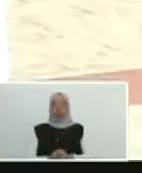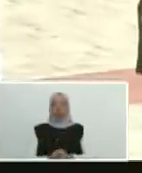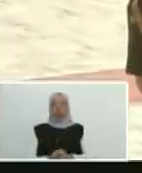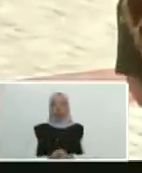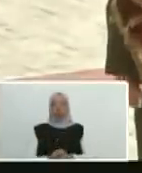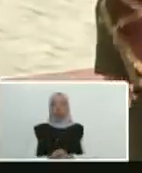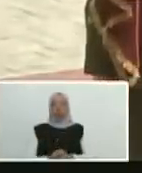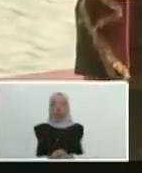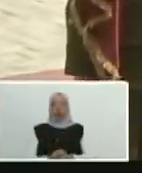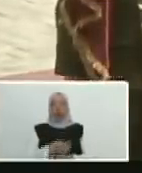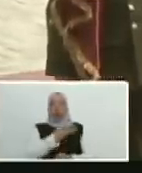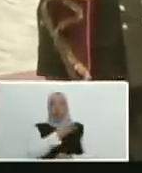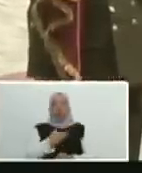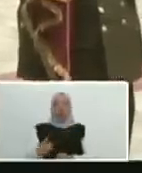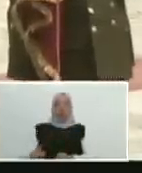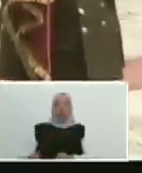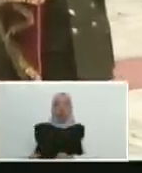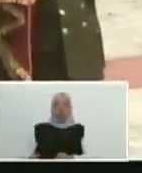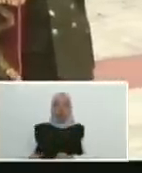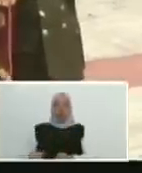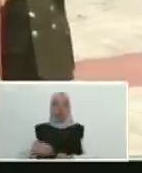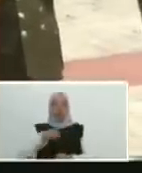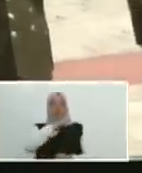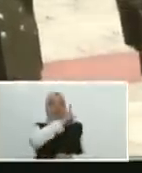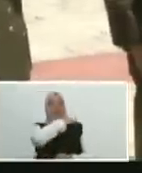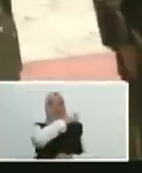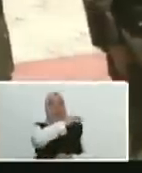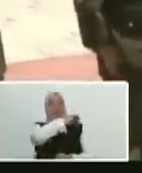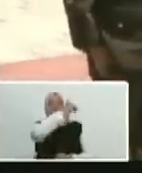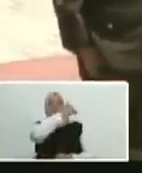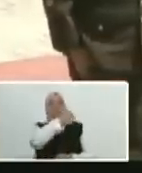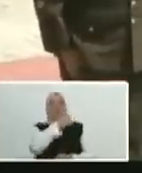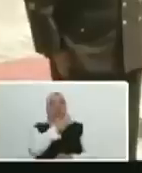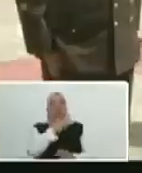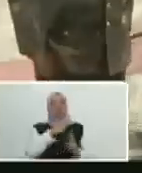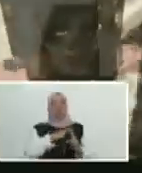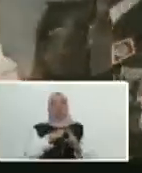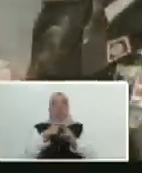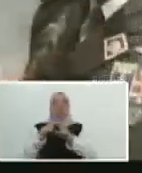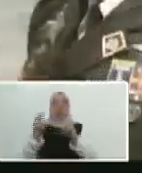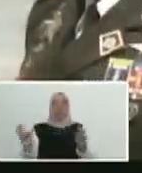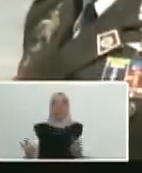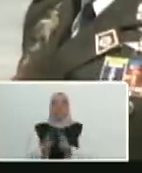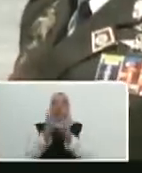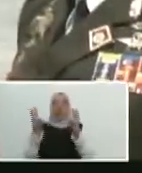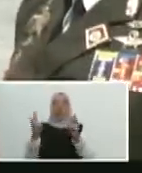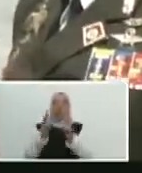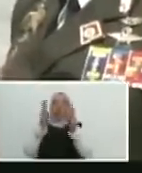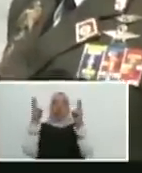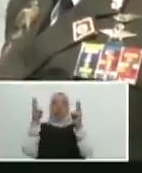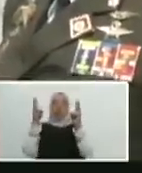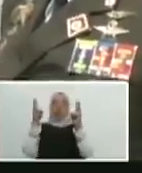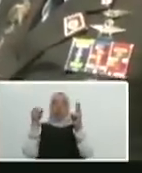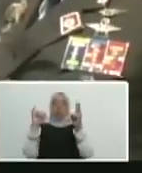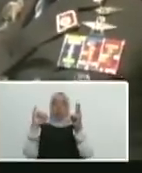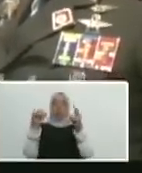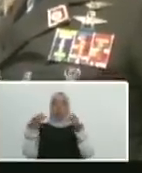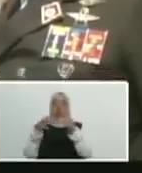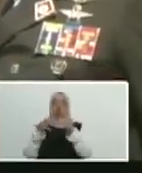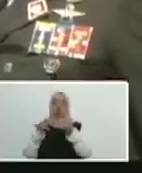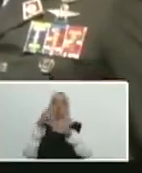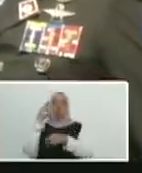Mi comandante en jefe, hago entrega del estandarte victorioso del